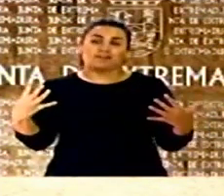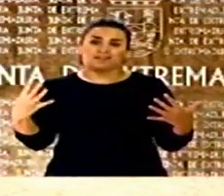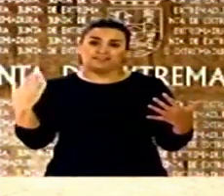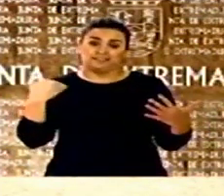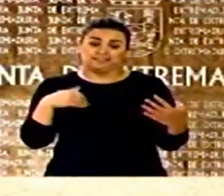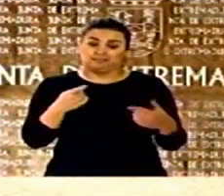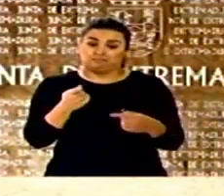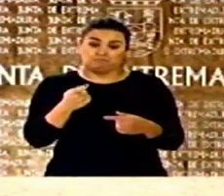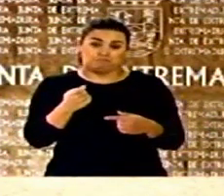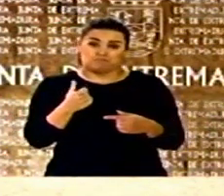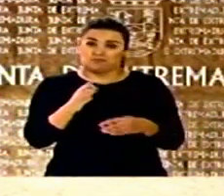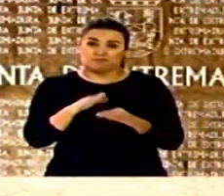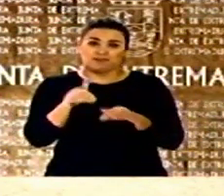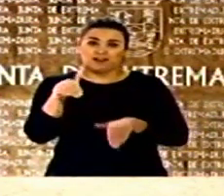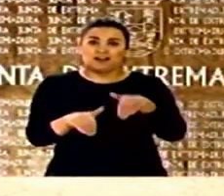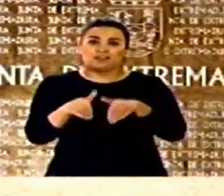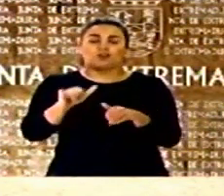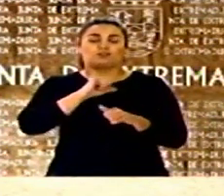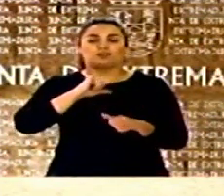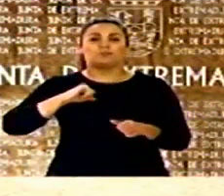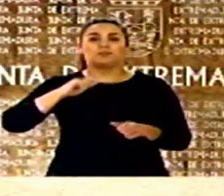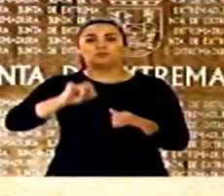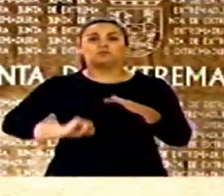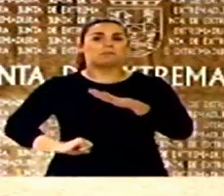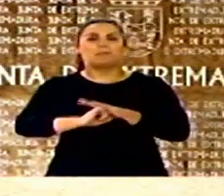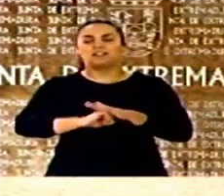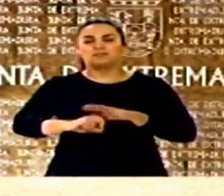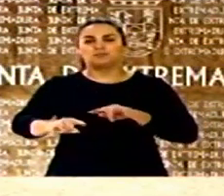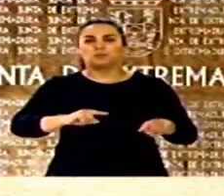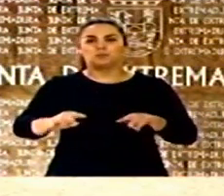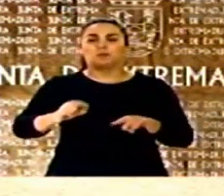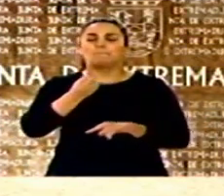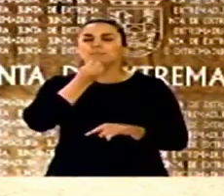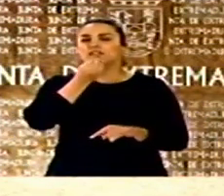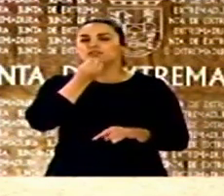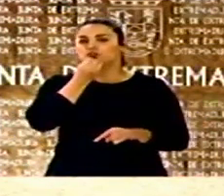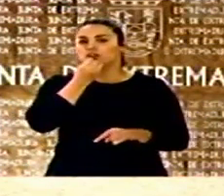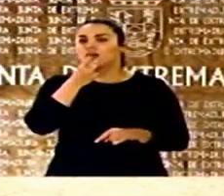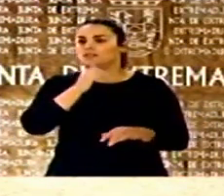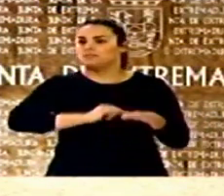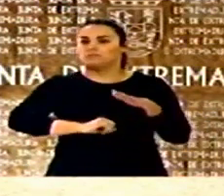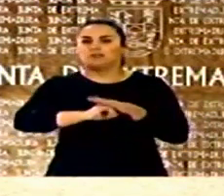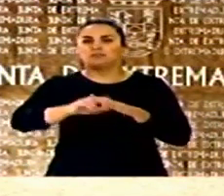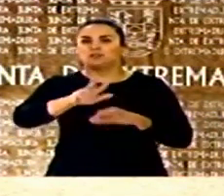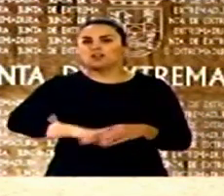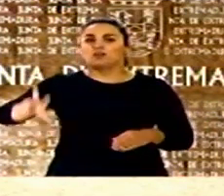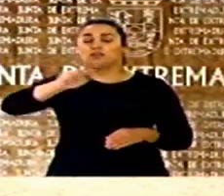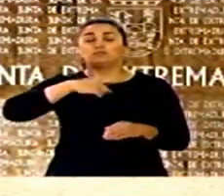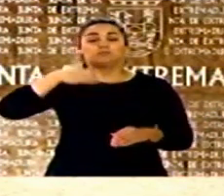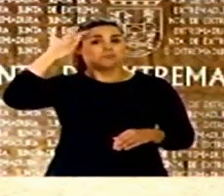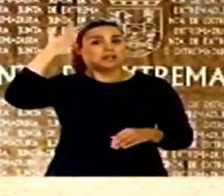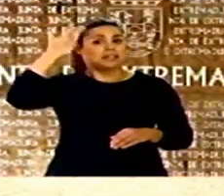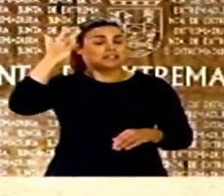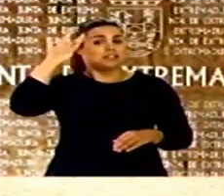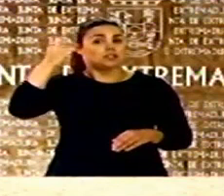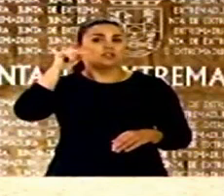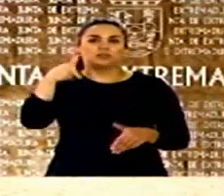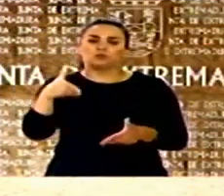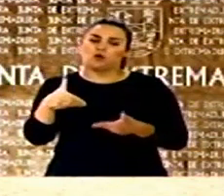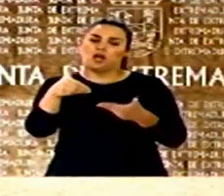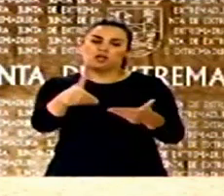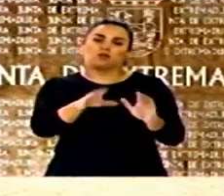en los horarios de mañana, ¿no? Yo de eso no hablo. Yo